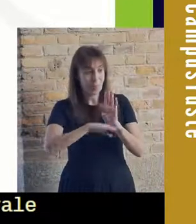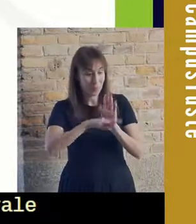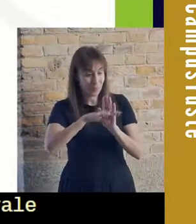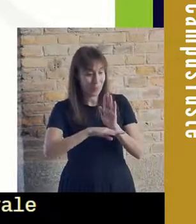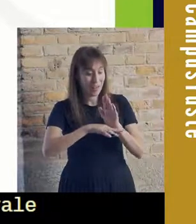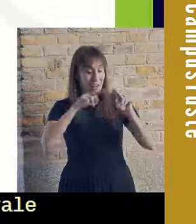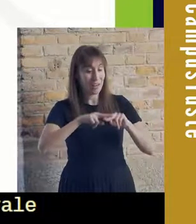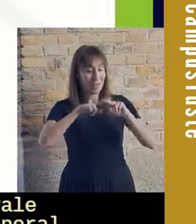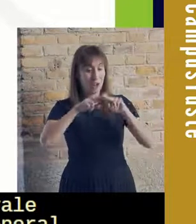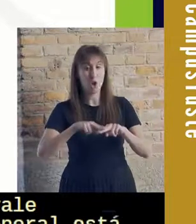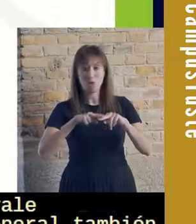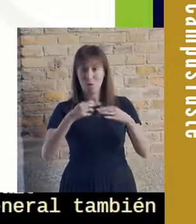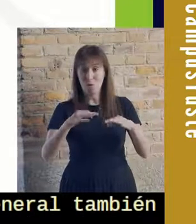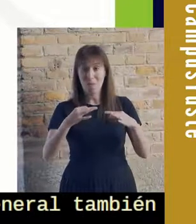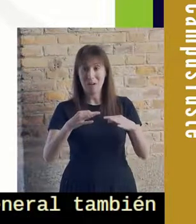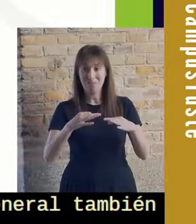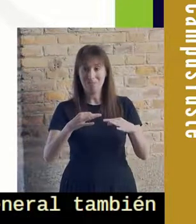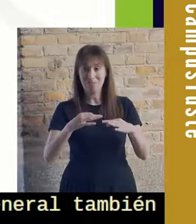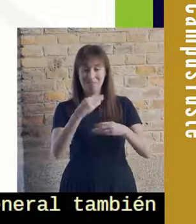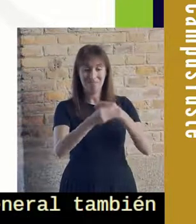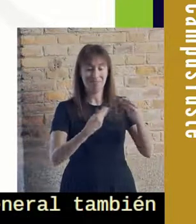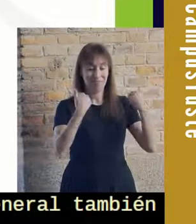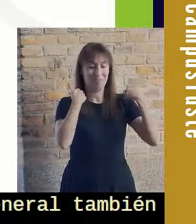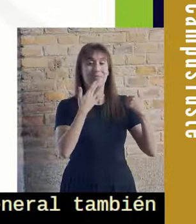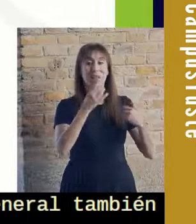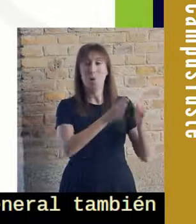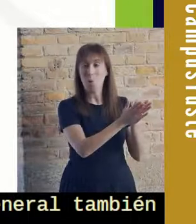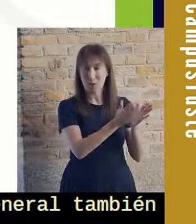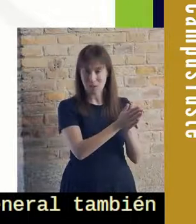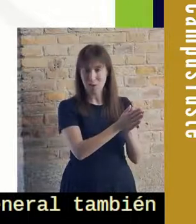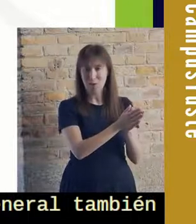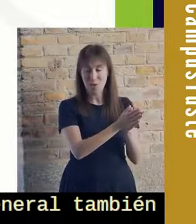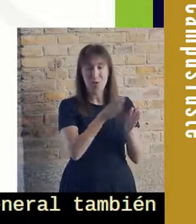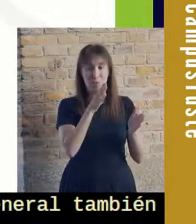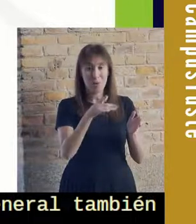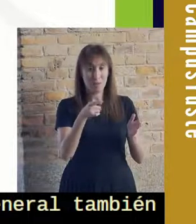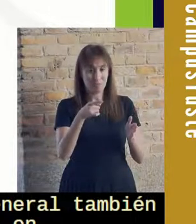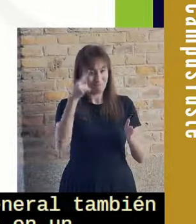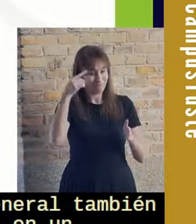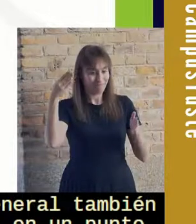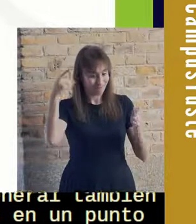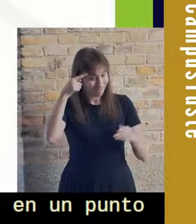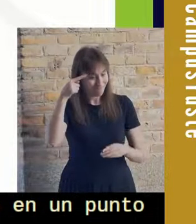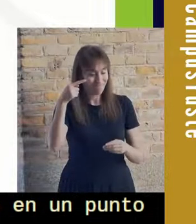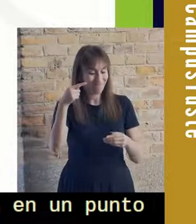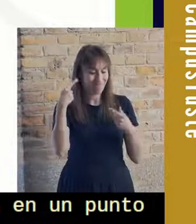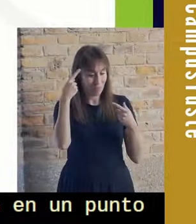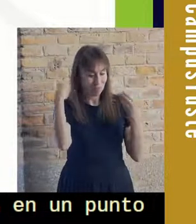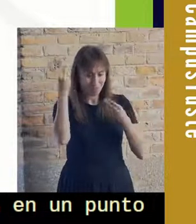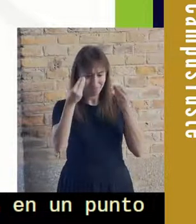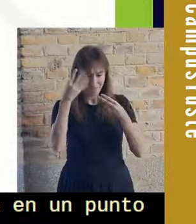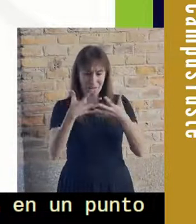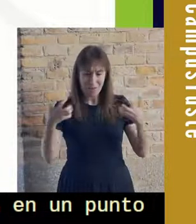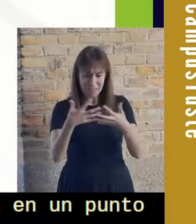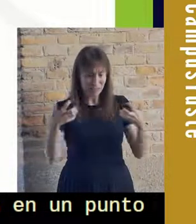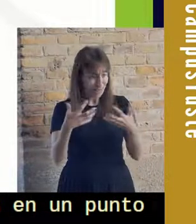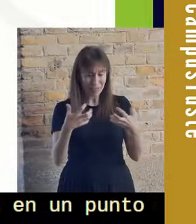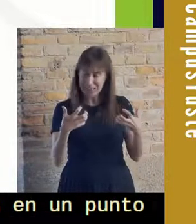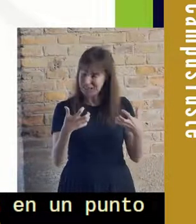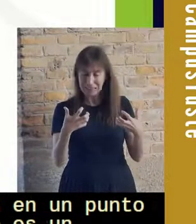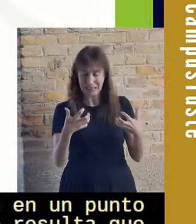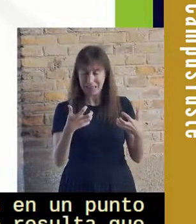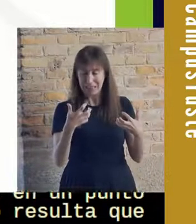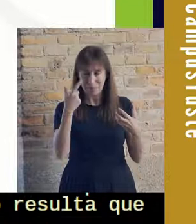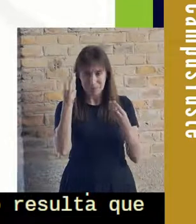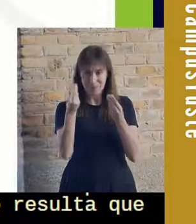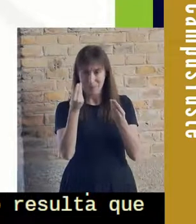la revisión por Norma general también lo hace un compañero Porque tú a veces te oceas en un punto y te tiras media hora para sacar una frase y luego resulta que